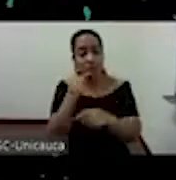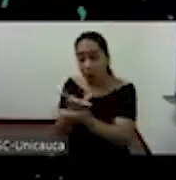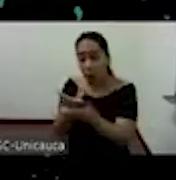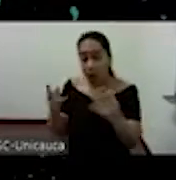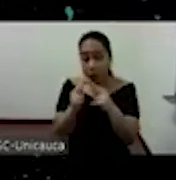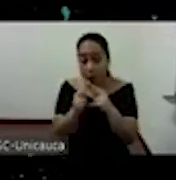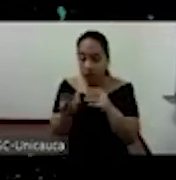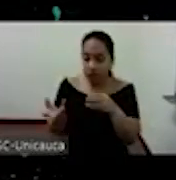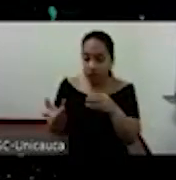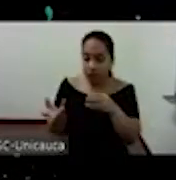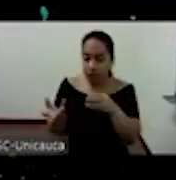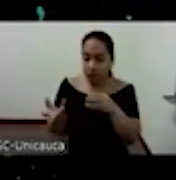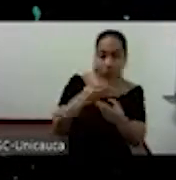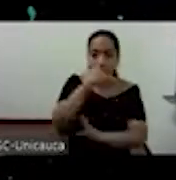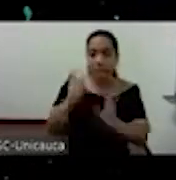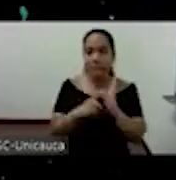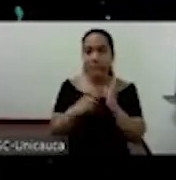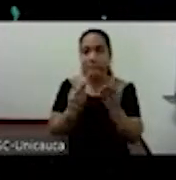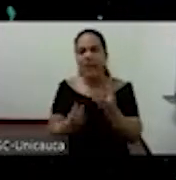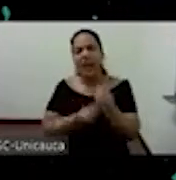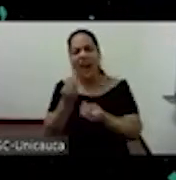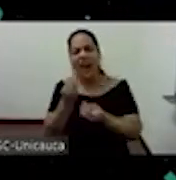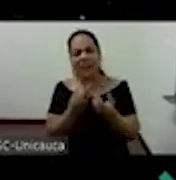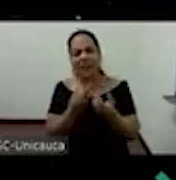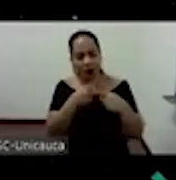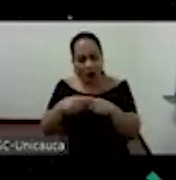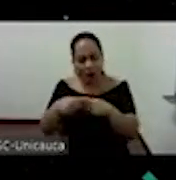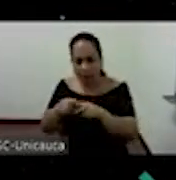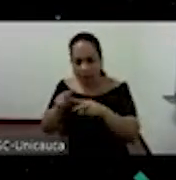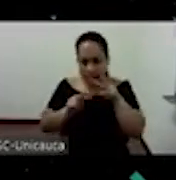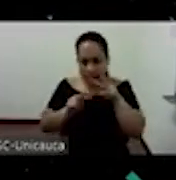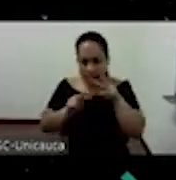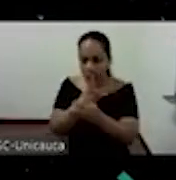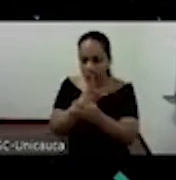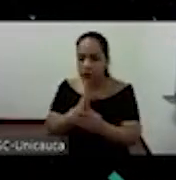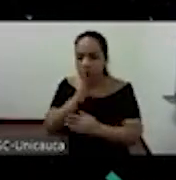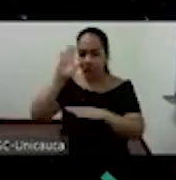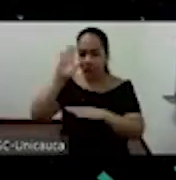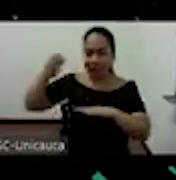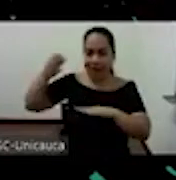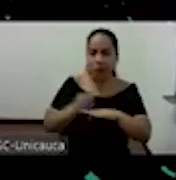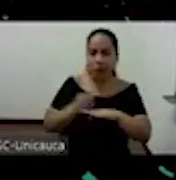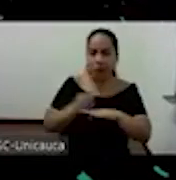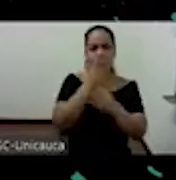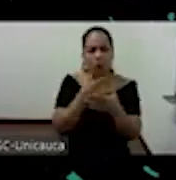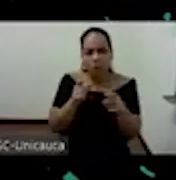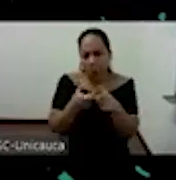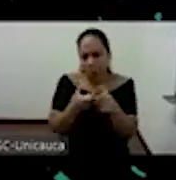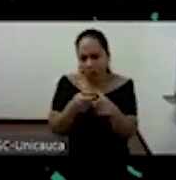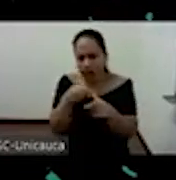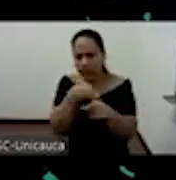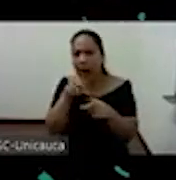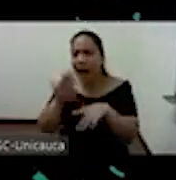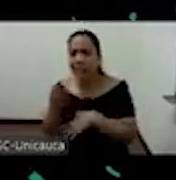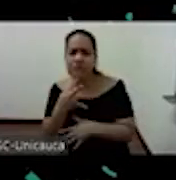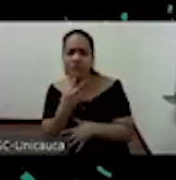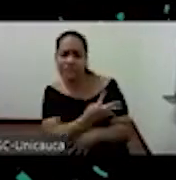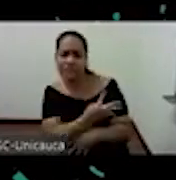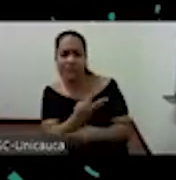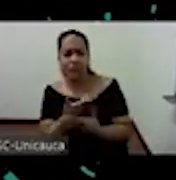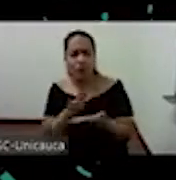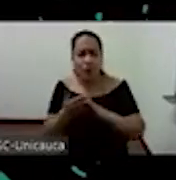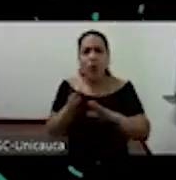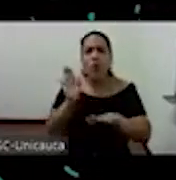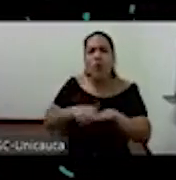y consiste, digamos que, en fijar la mirada en tradiciones pequeñas que son obviadas por esta tradición